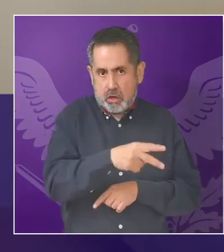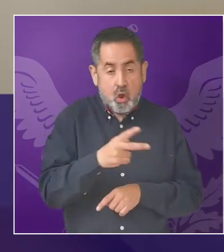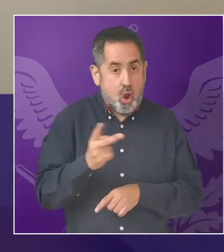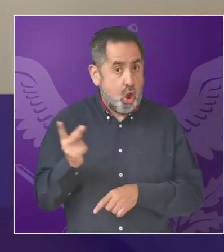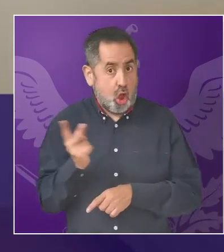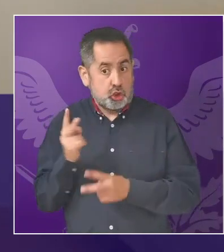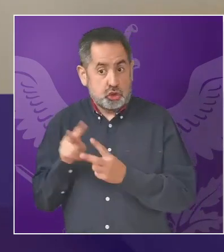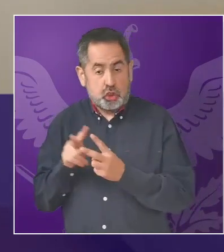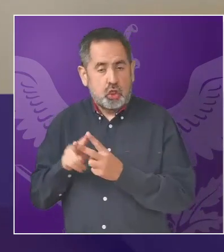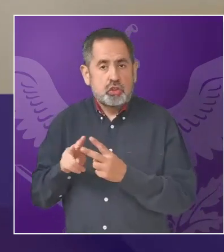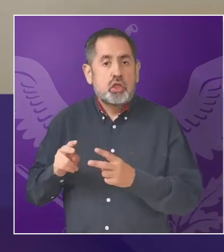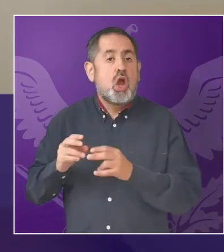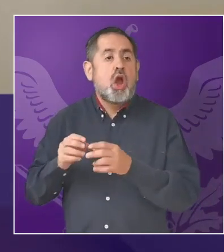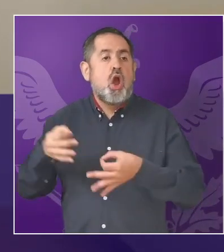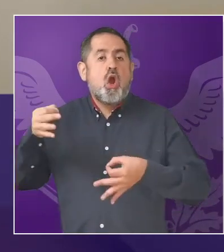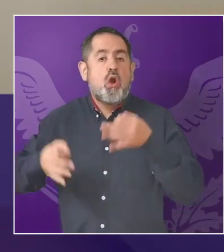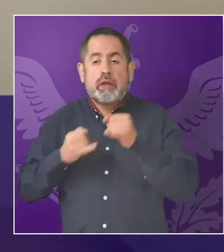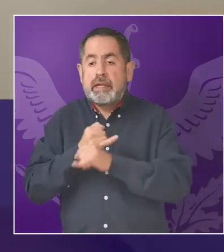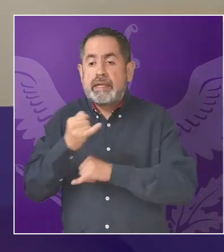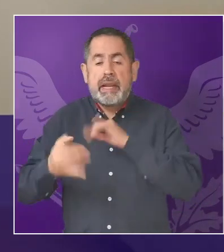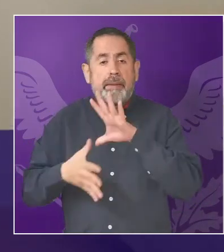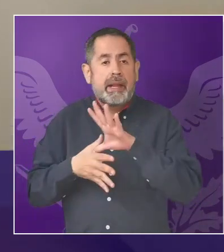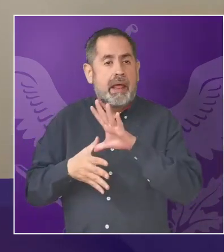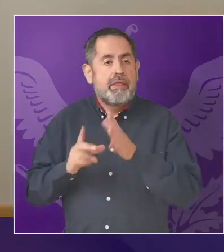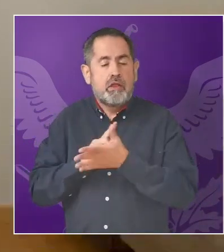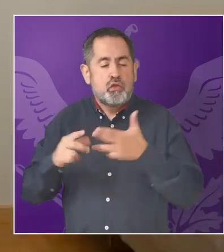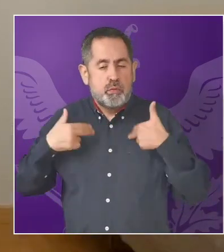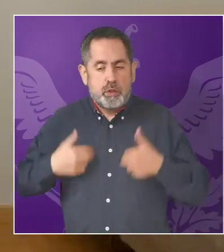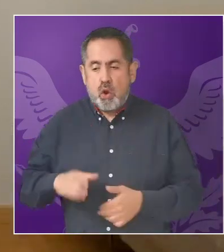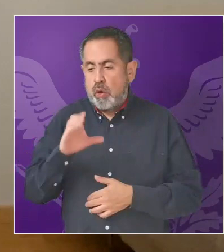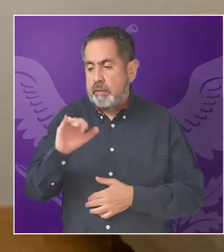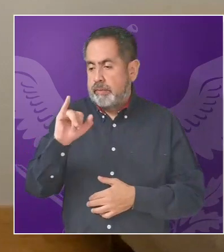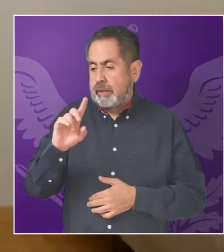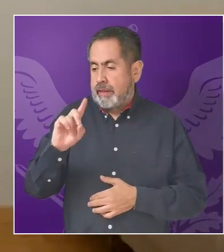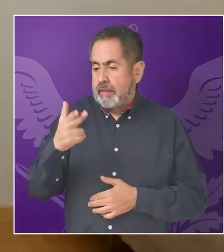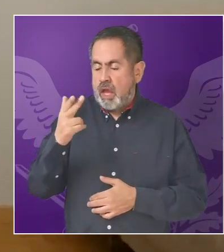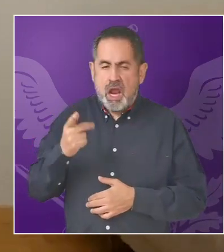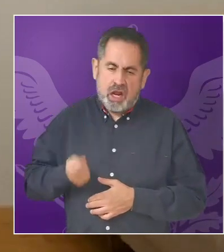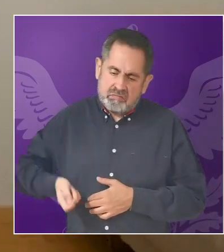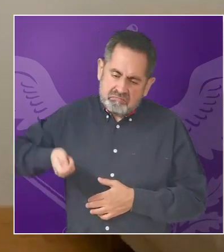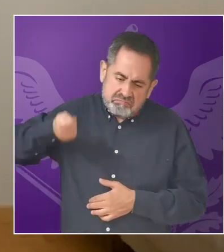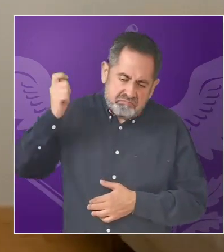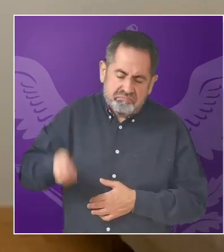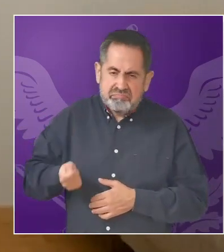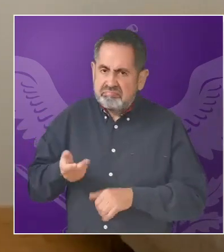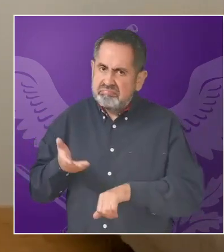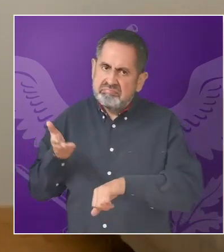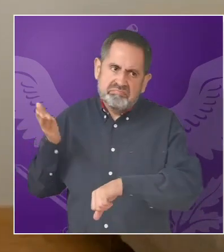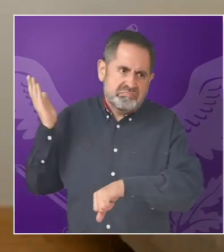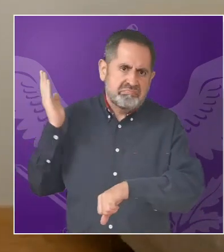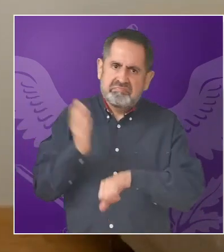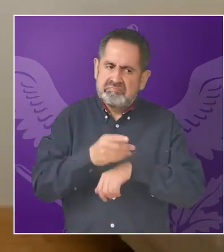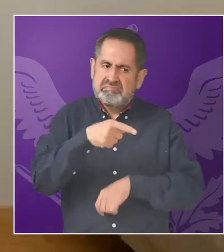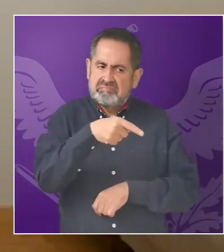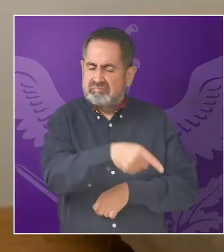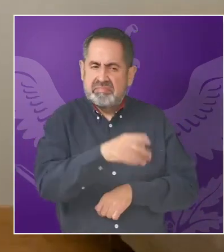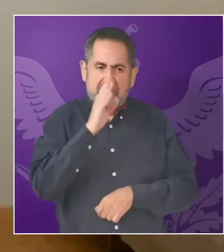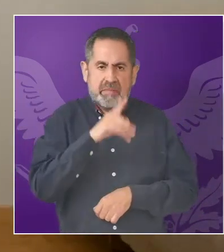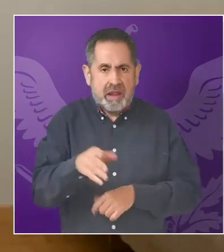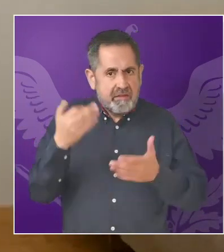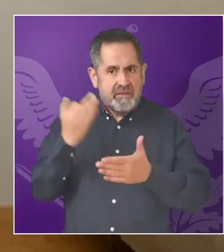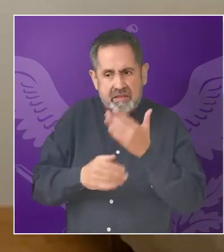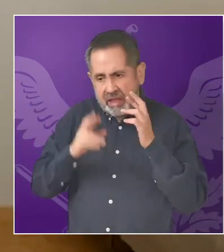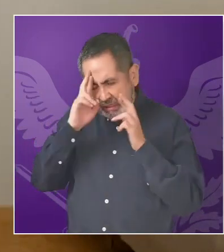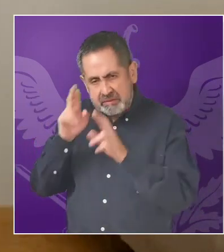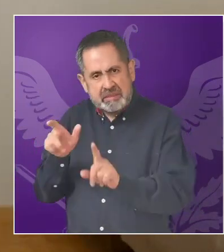en donde en ambos casos la Corte Interamericana de Derechos Humanos señala y condena por las falencias en la protección